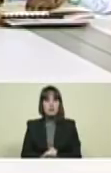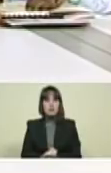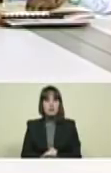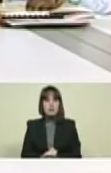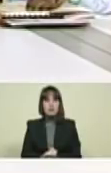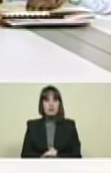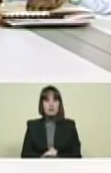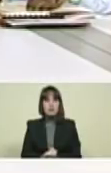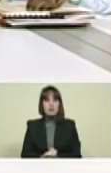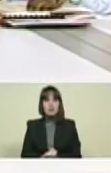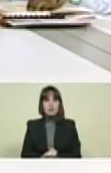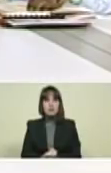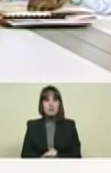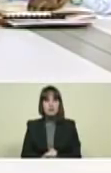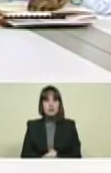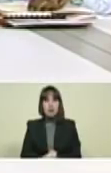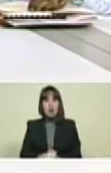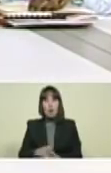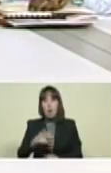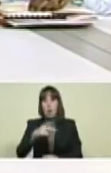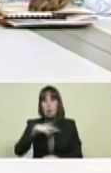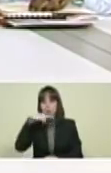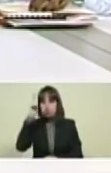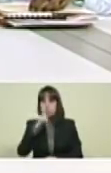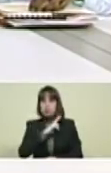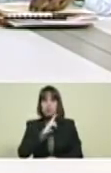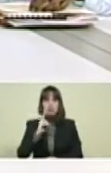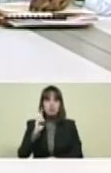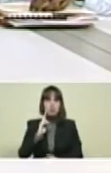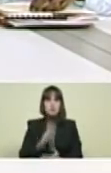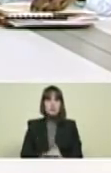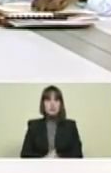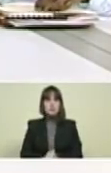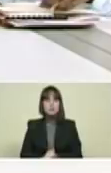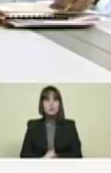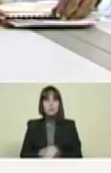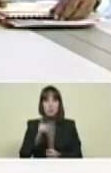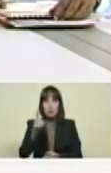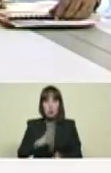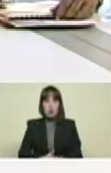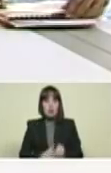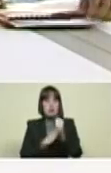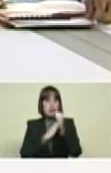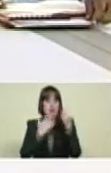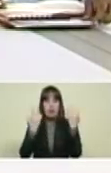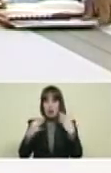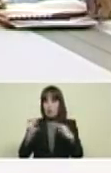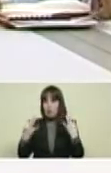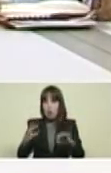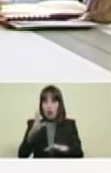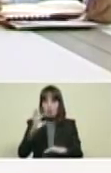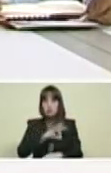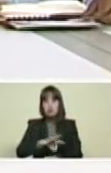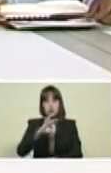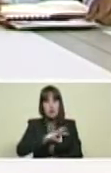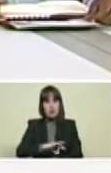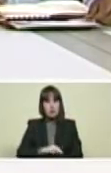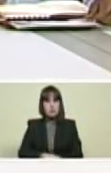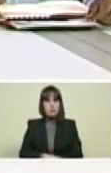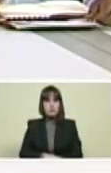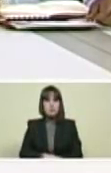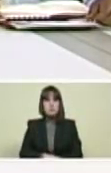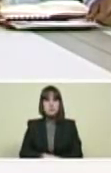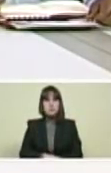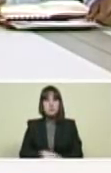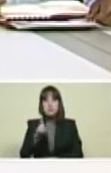representantes. Aristóbulo, agárralo, tú eres especialista, porque tú eres un líder natural en lo social.